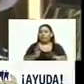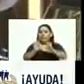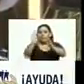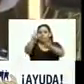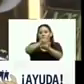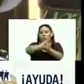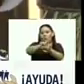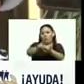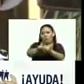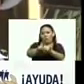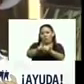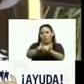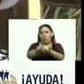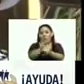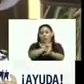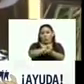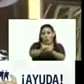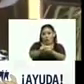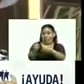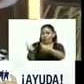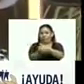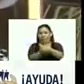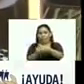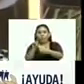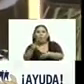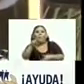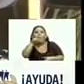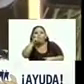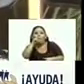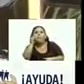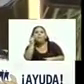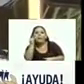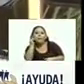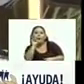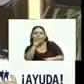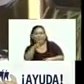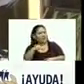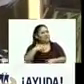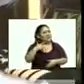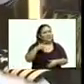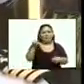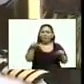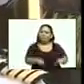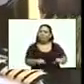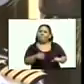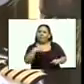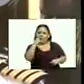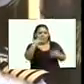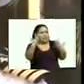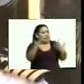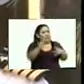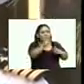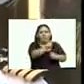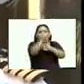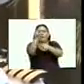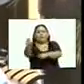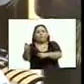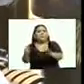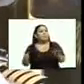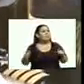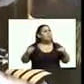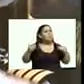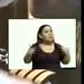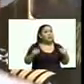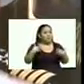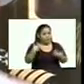colegio al cual pertenecen y sus padres manifestaron su malestar y han hecho la denuncia debido a